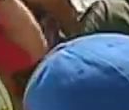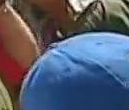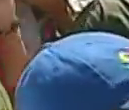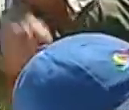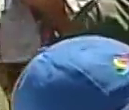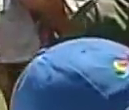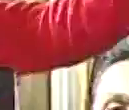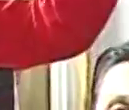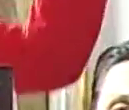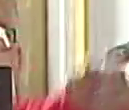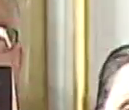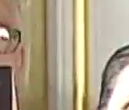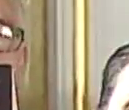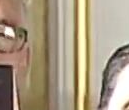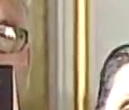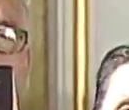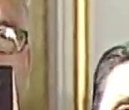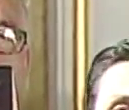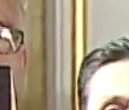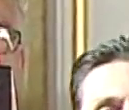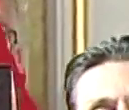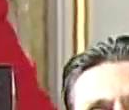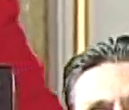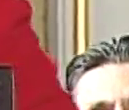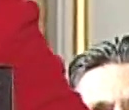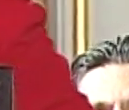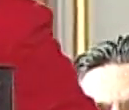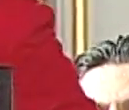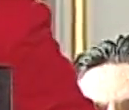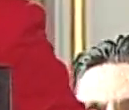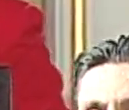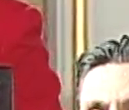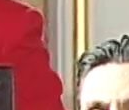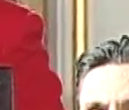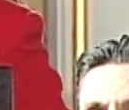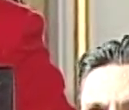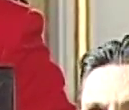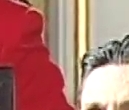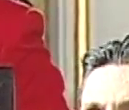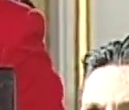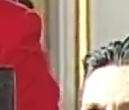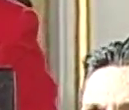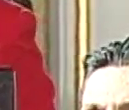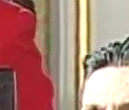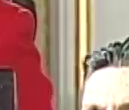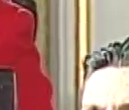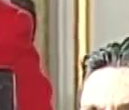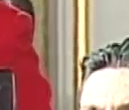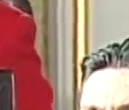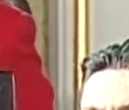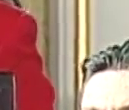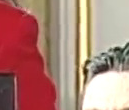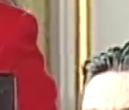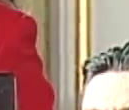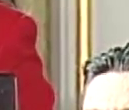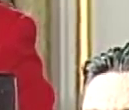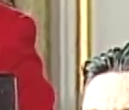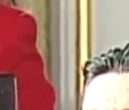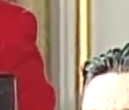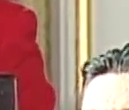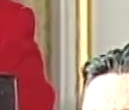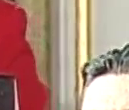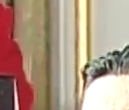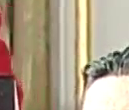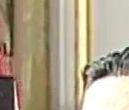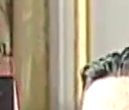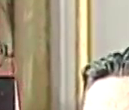de exclusión es de la derecha pátrida. El nuestro es la inclusión, es la igualdad. Y a todos les decimos,